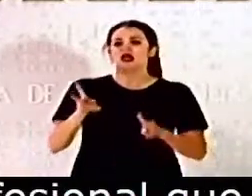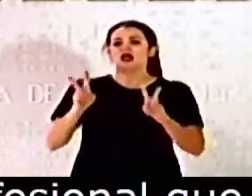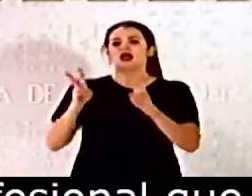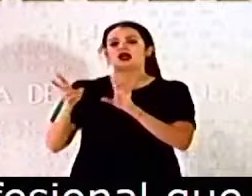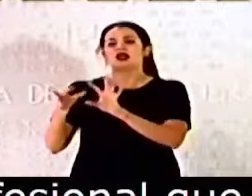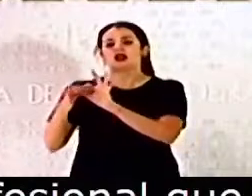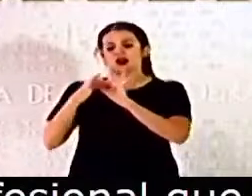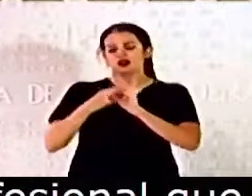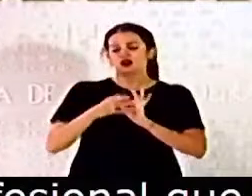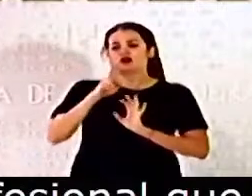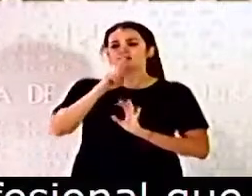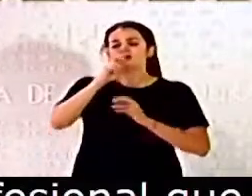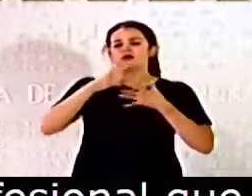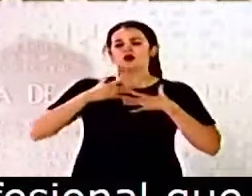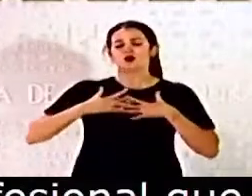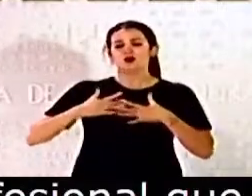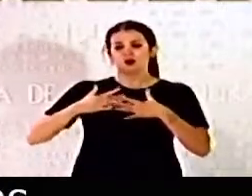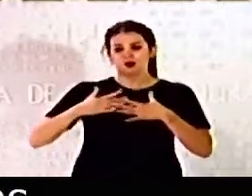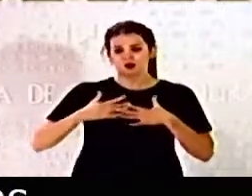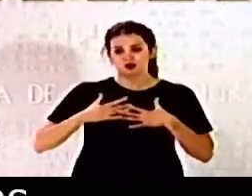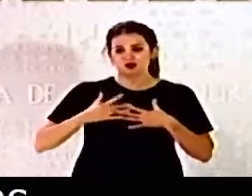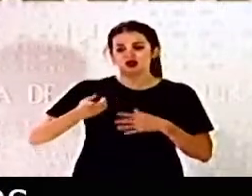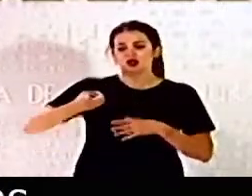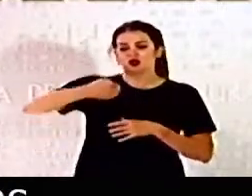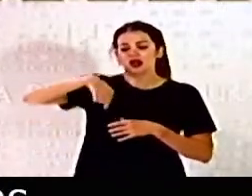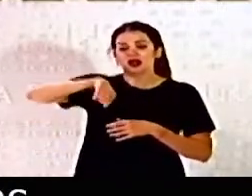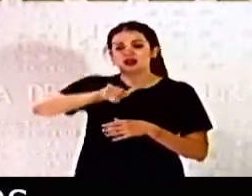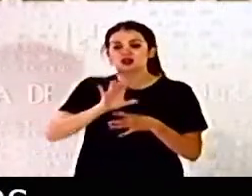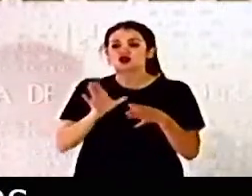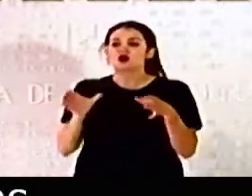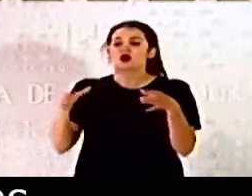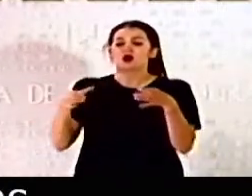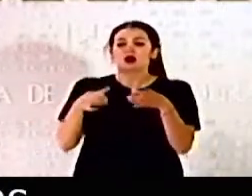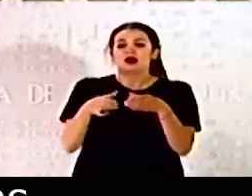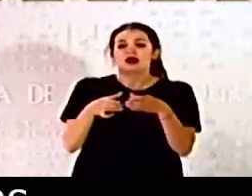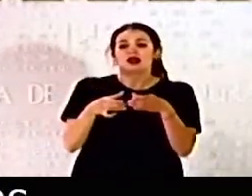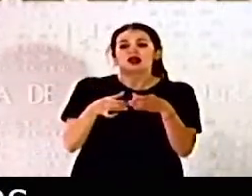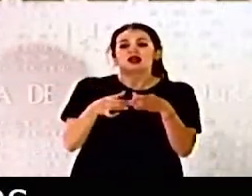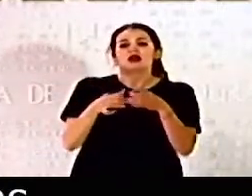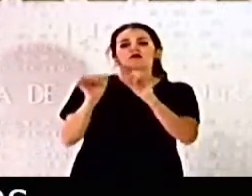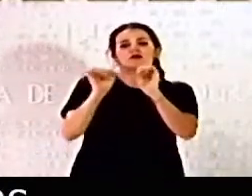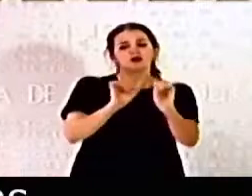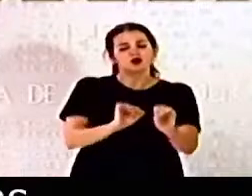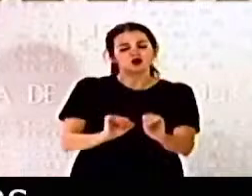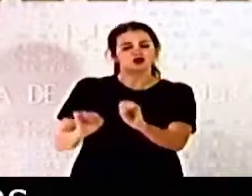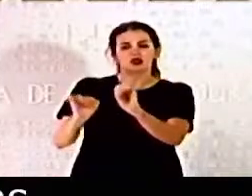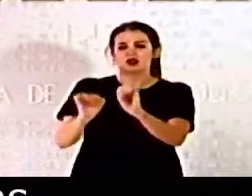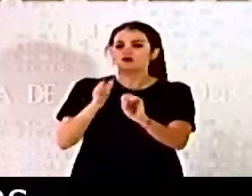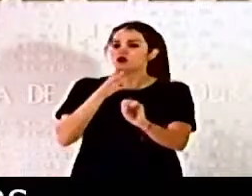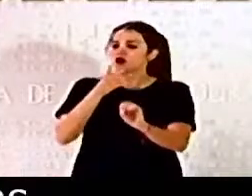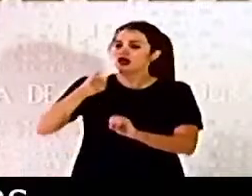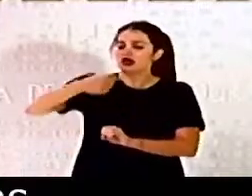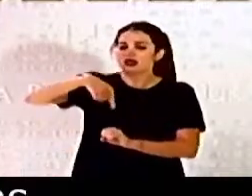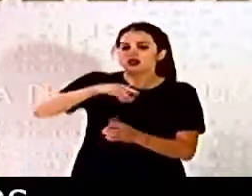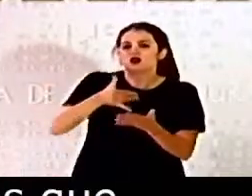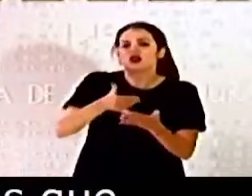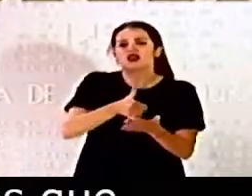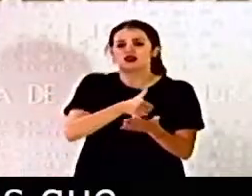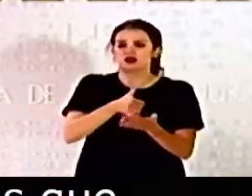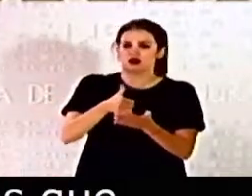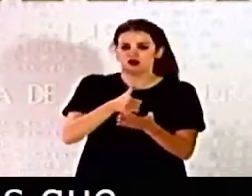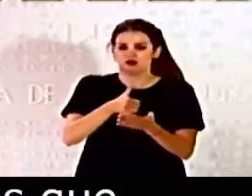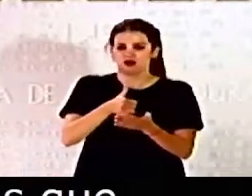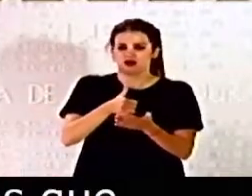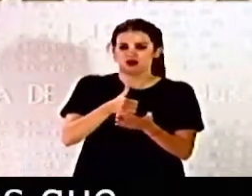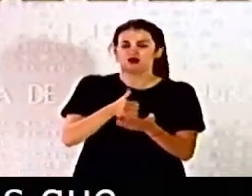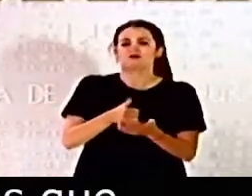lo tanto, tenemos que proteger a una población que necesariamente es vulnerable. Ya lo hicimos en las olas anteriores y